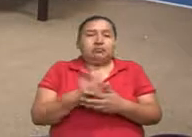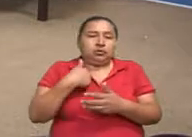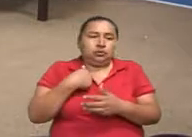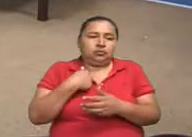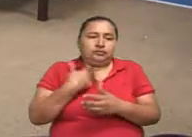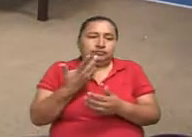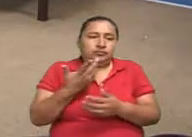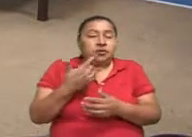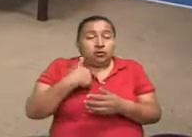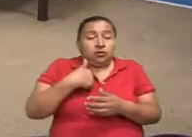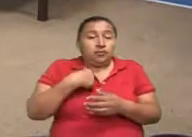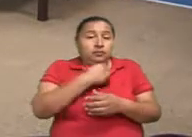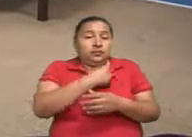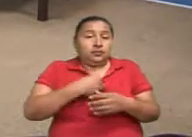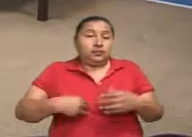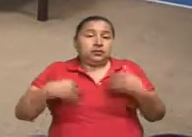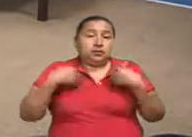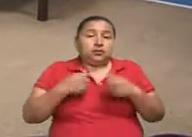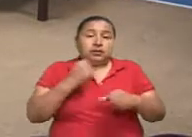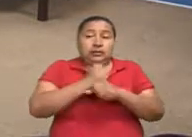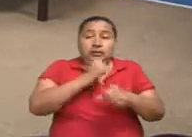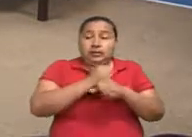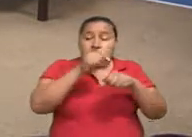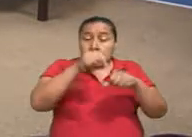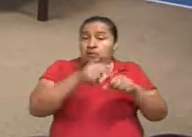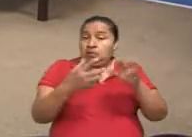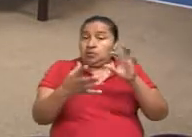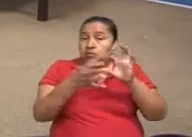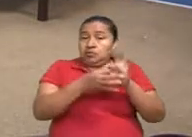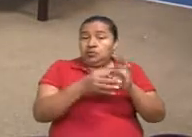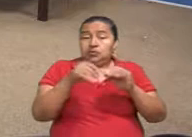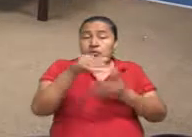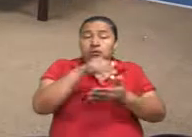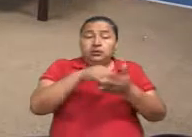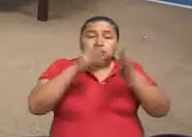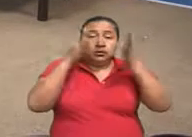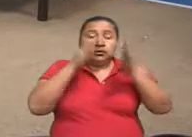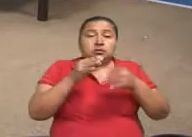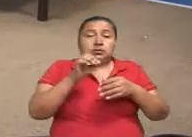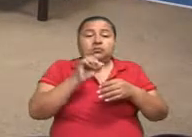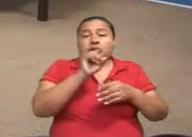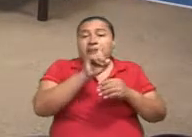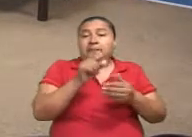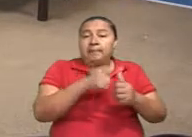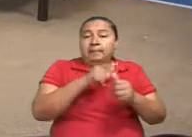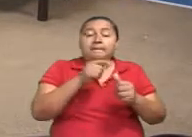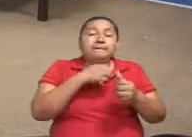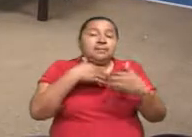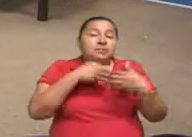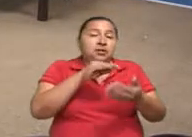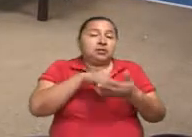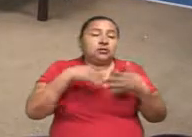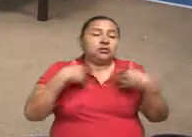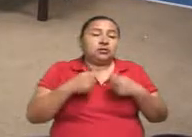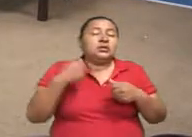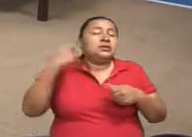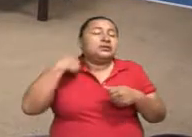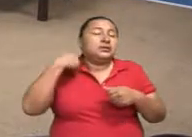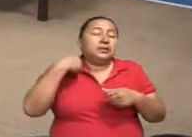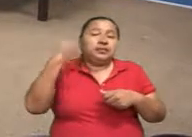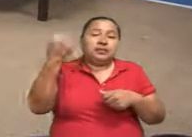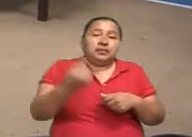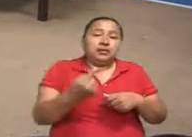como Ministerio de Salud y que trabajo en un centro de atención primaria, generalmente nosotros citamos a las